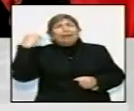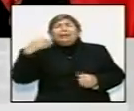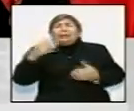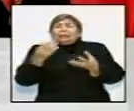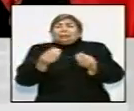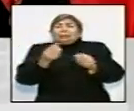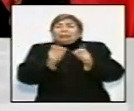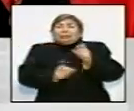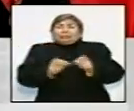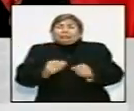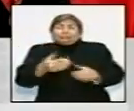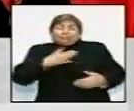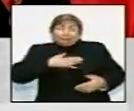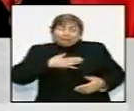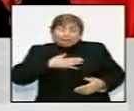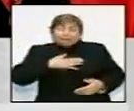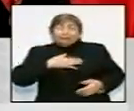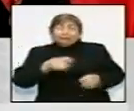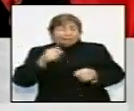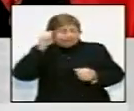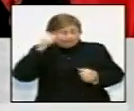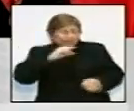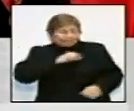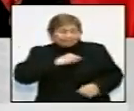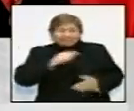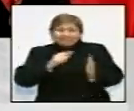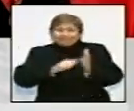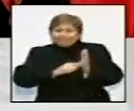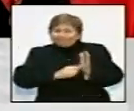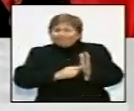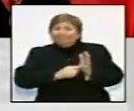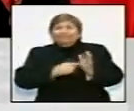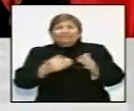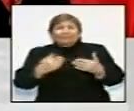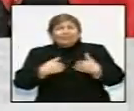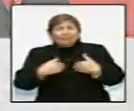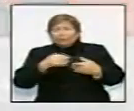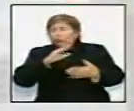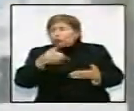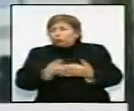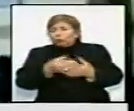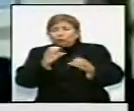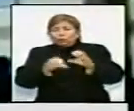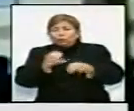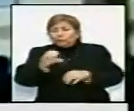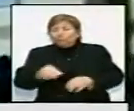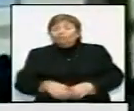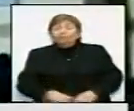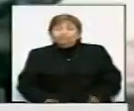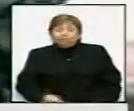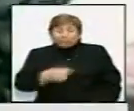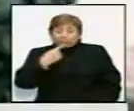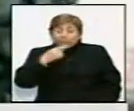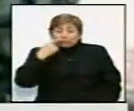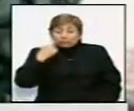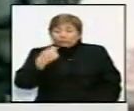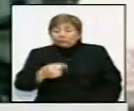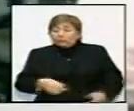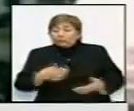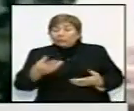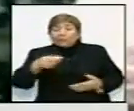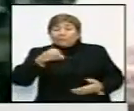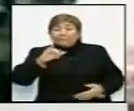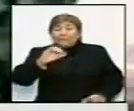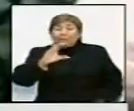muchas personas, entre ellas a mí, por supuesto, y a toda la población. Los intensos trabajos de rescate en